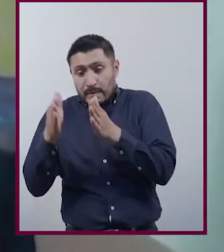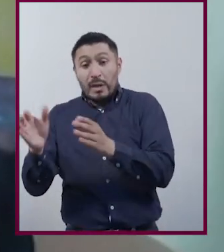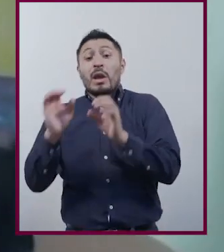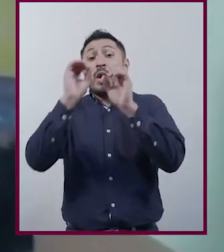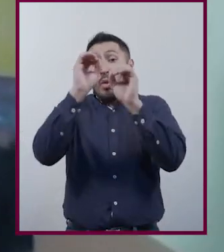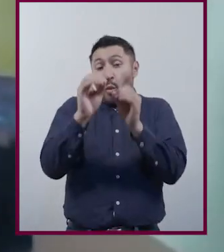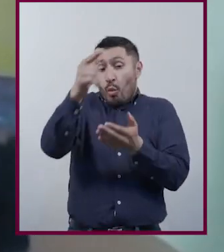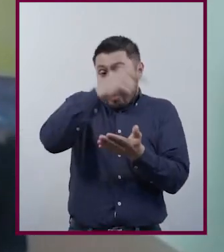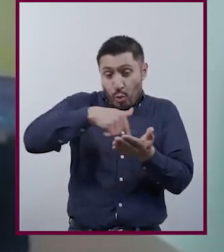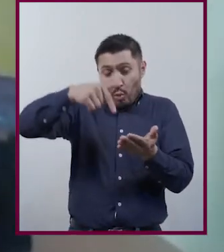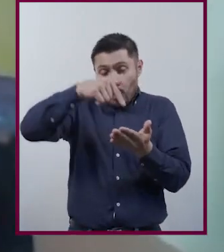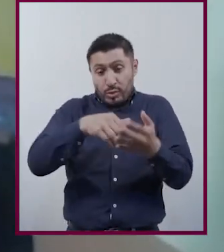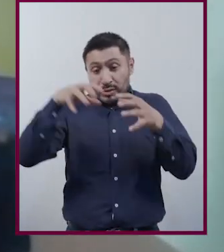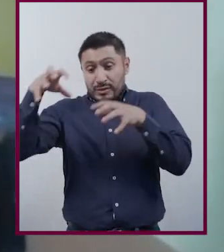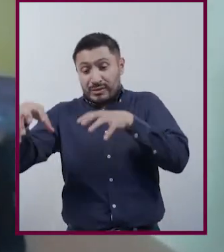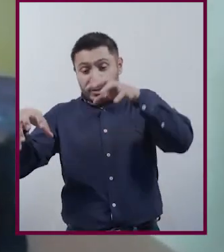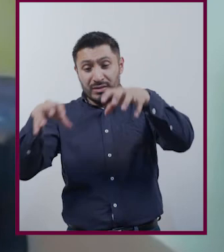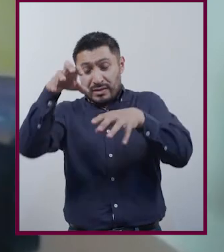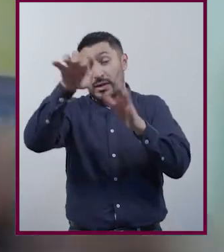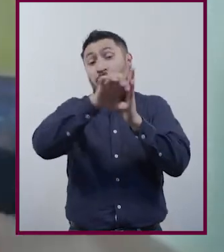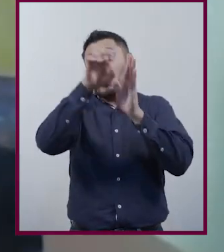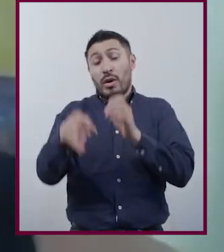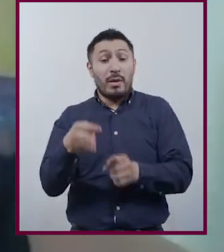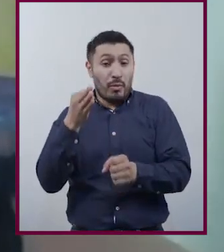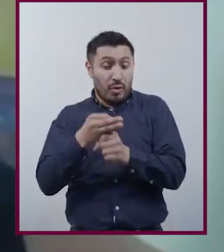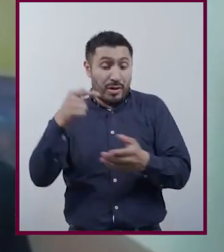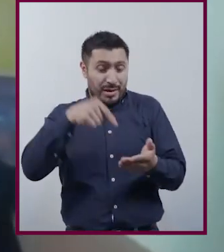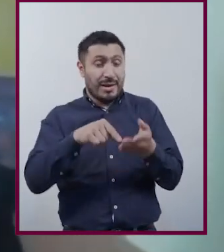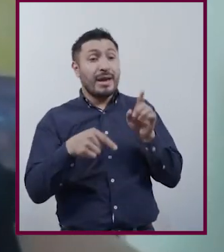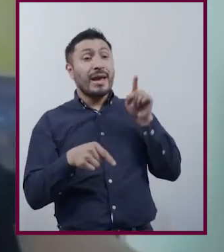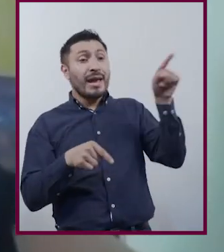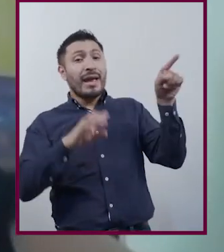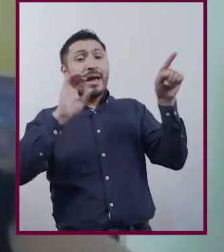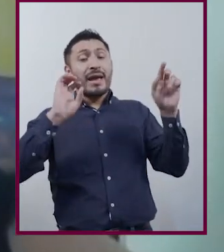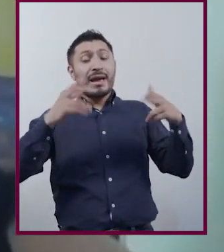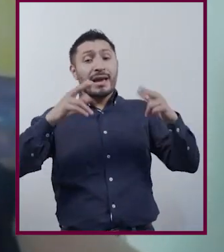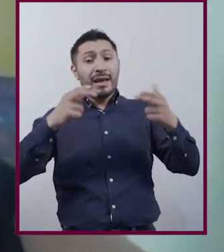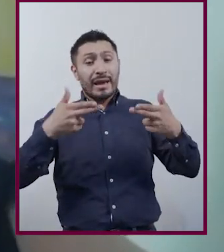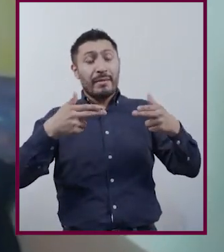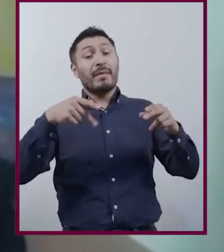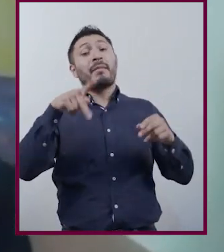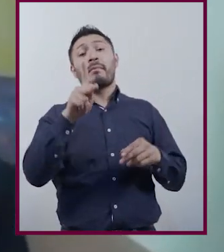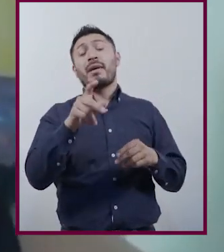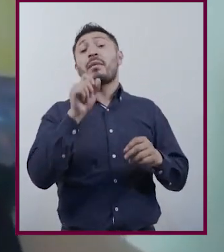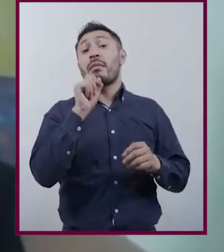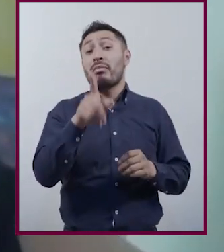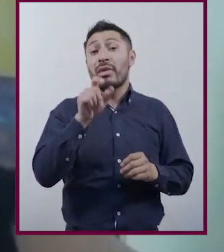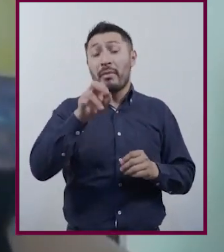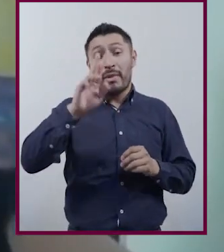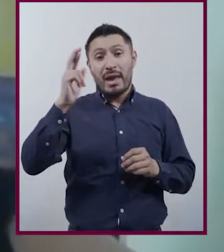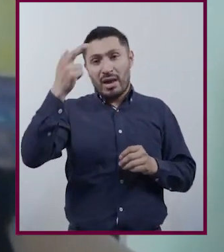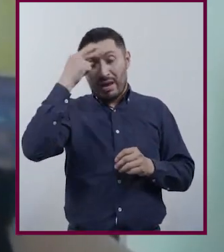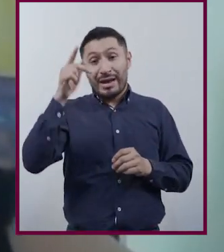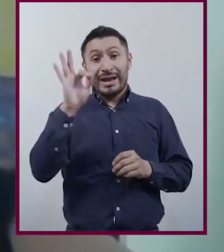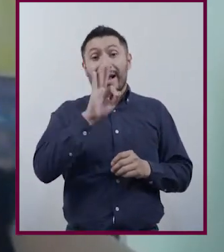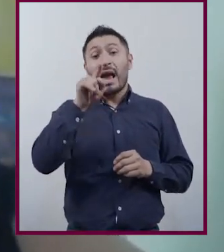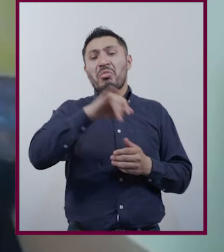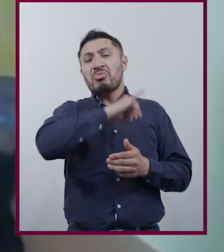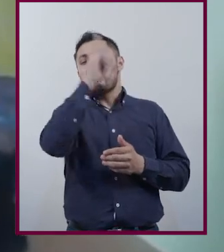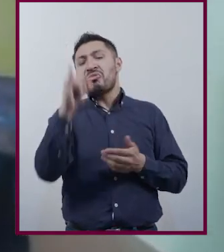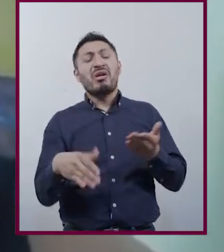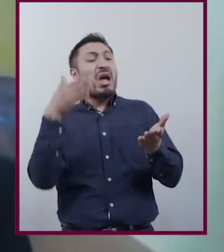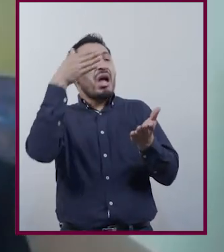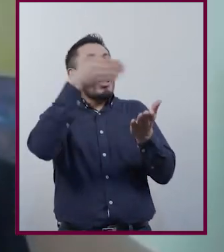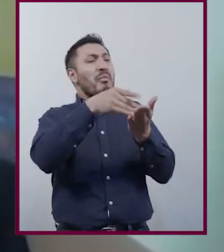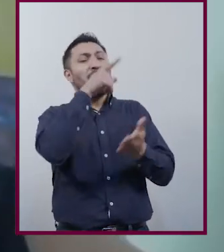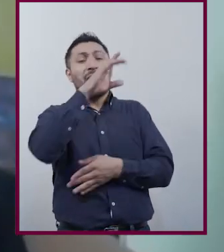en este caso Chiapas, pero también me interesa mucho subrayar que aunque nunca hayas estado en Comitán,